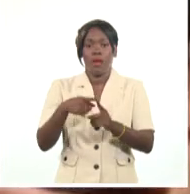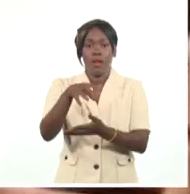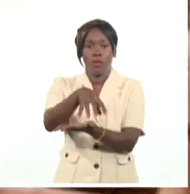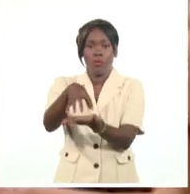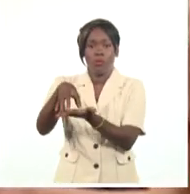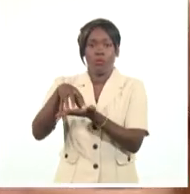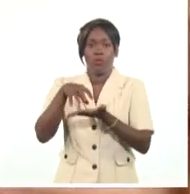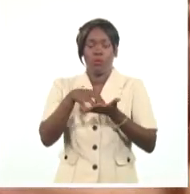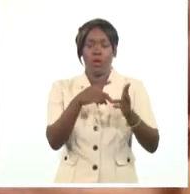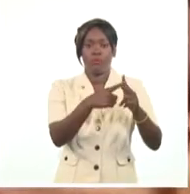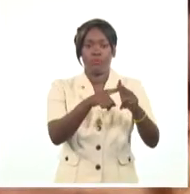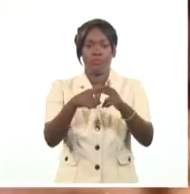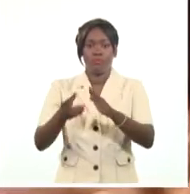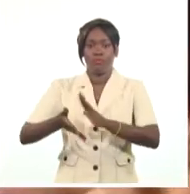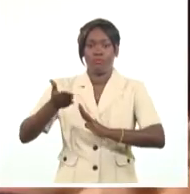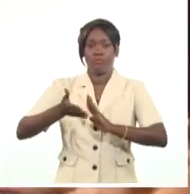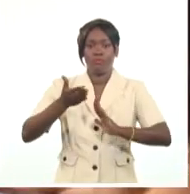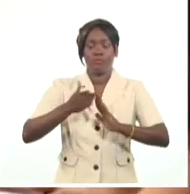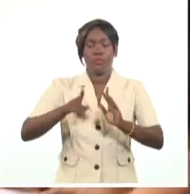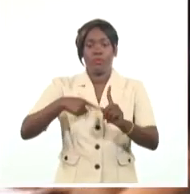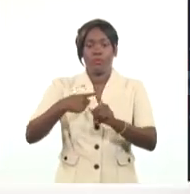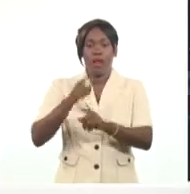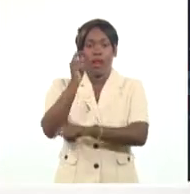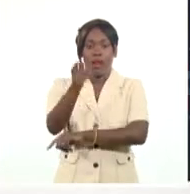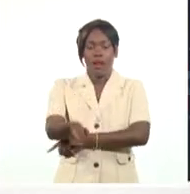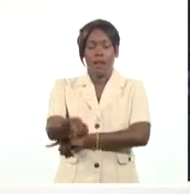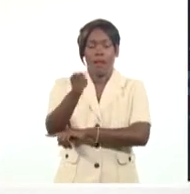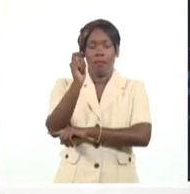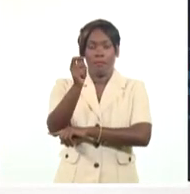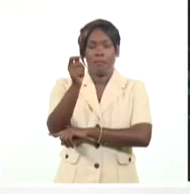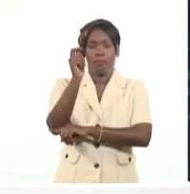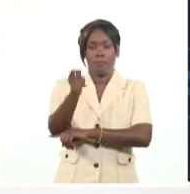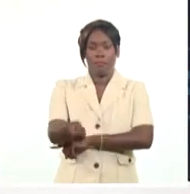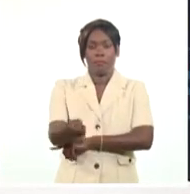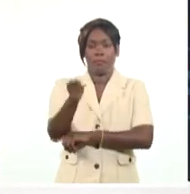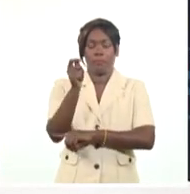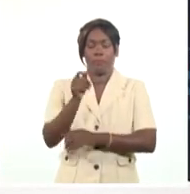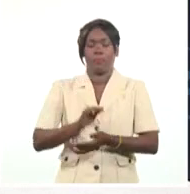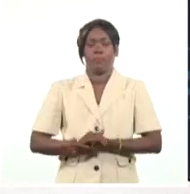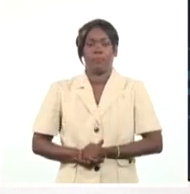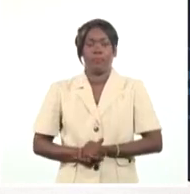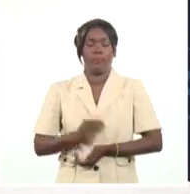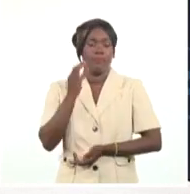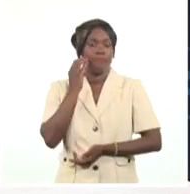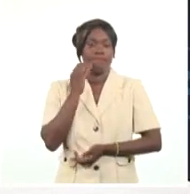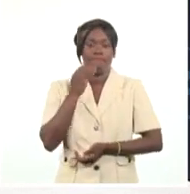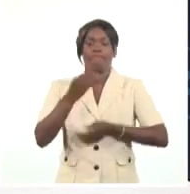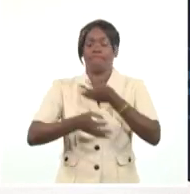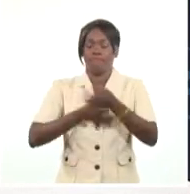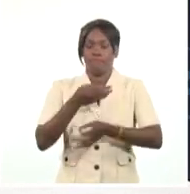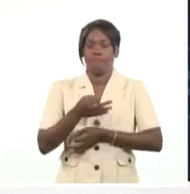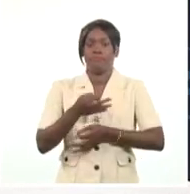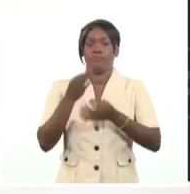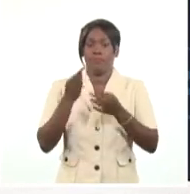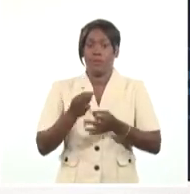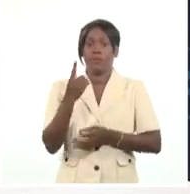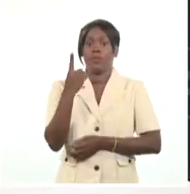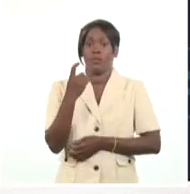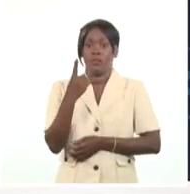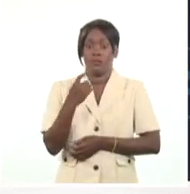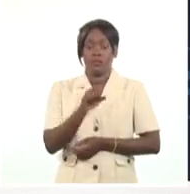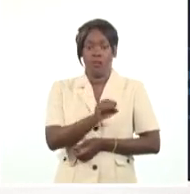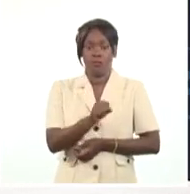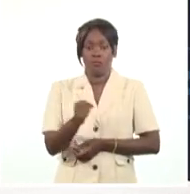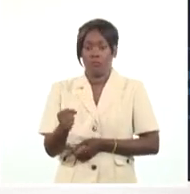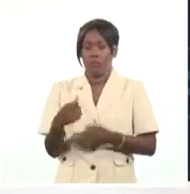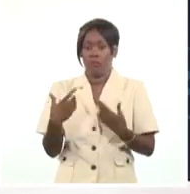tradiciones pesqueras y la transformación de la imagen de la ciudad. El jefe de gobierno también comentó acerca de la necesidad de implementar restricciones para